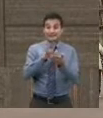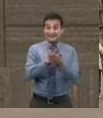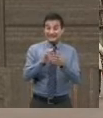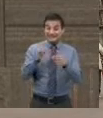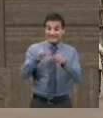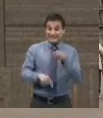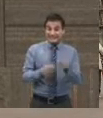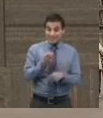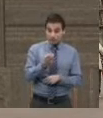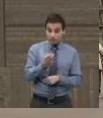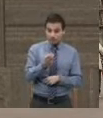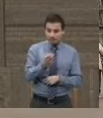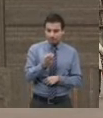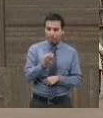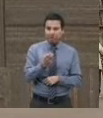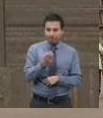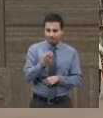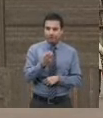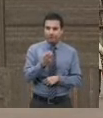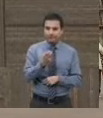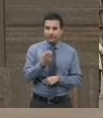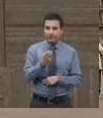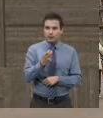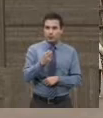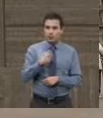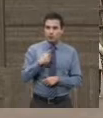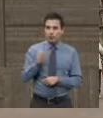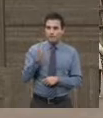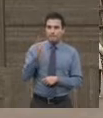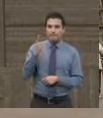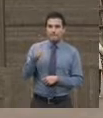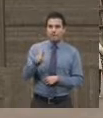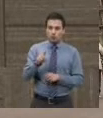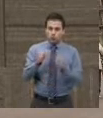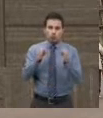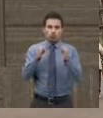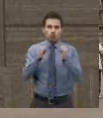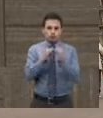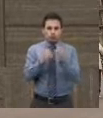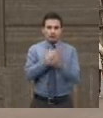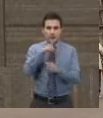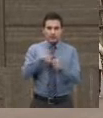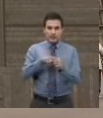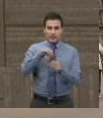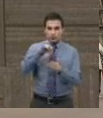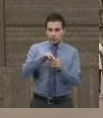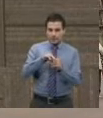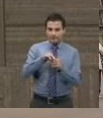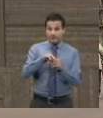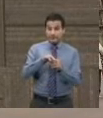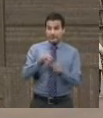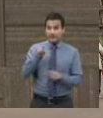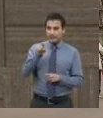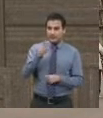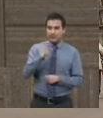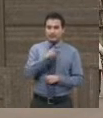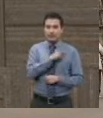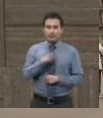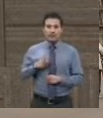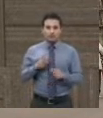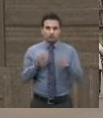efectos, con objeto de ordenar a este Instituto Nacional Electoral para que proceda